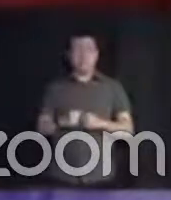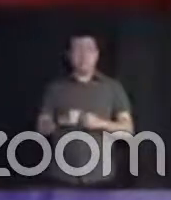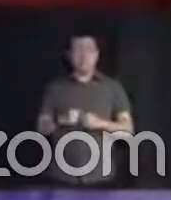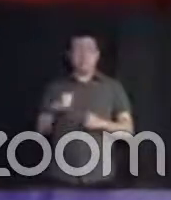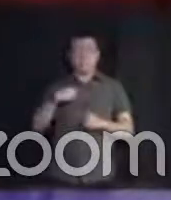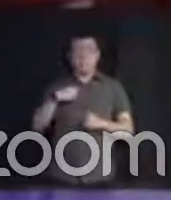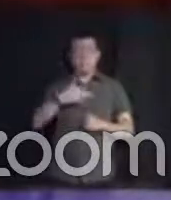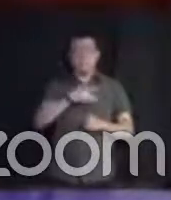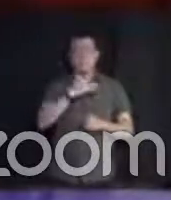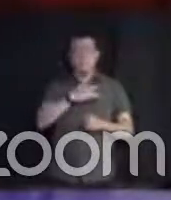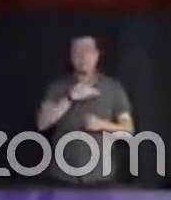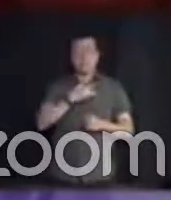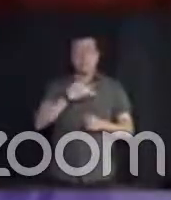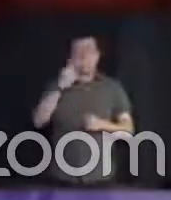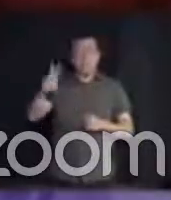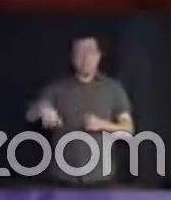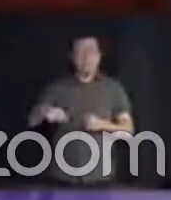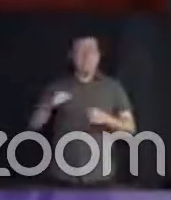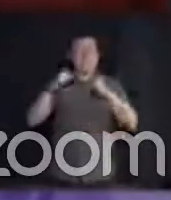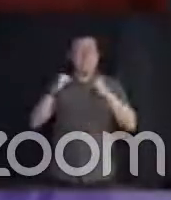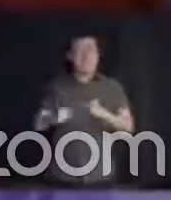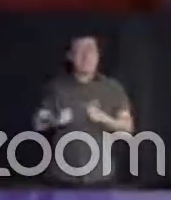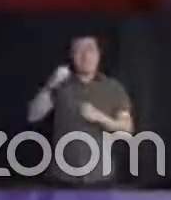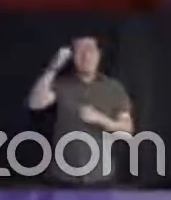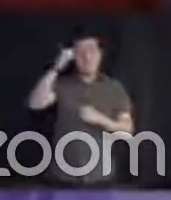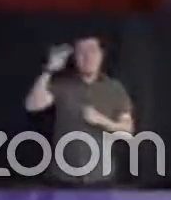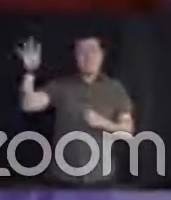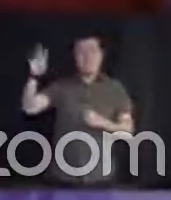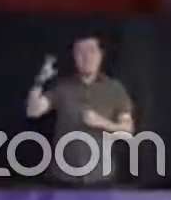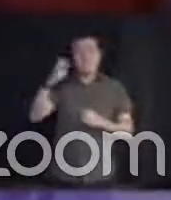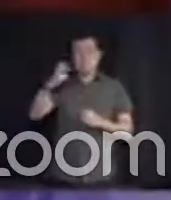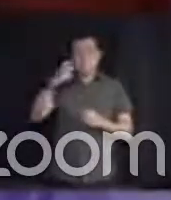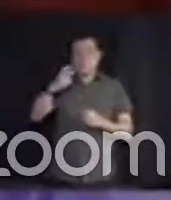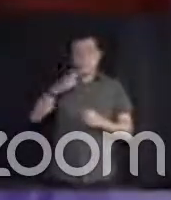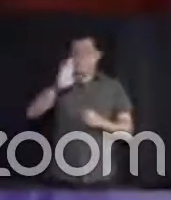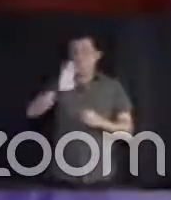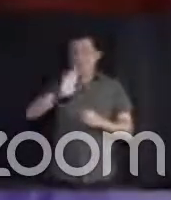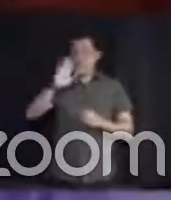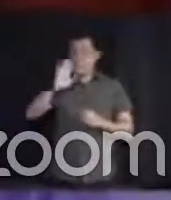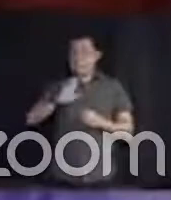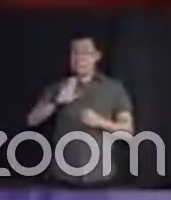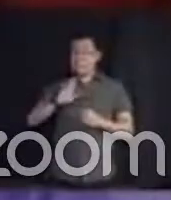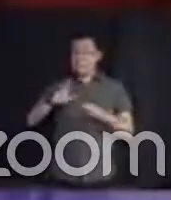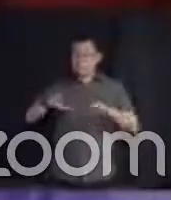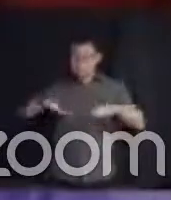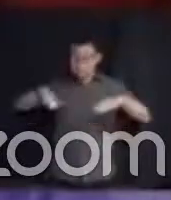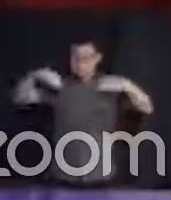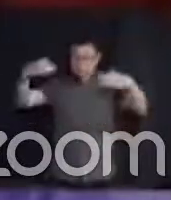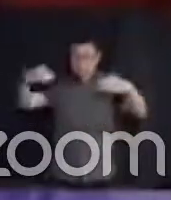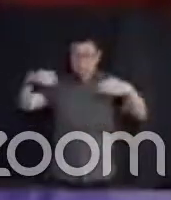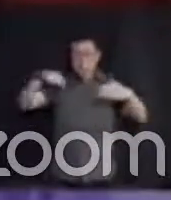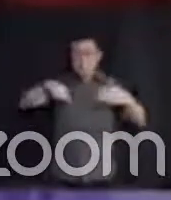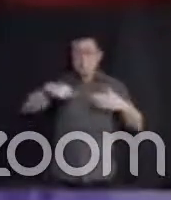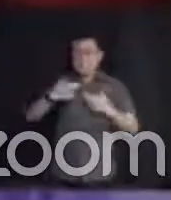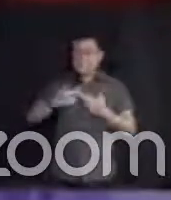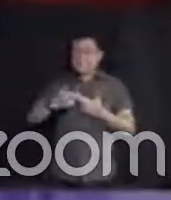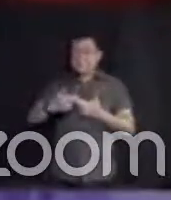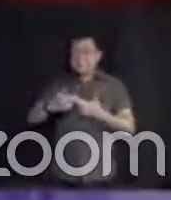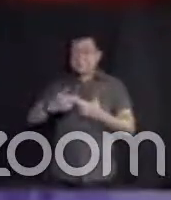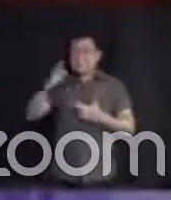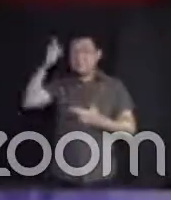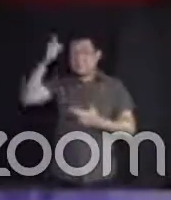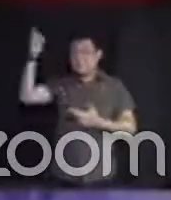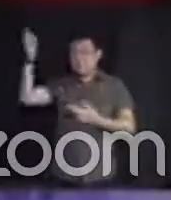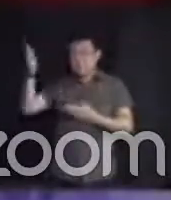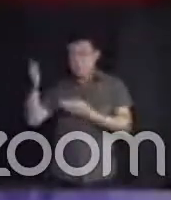oportunidad, ya que siento, estoy segura, que OmniLife es un tesoro que Dios ha puesto en